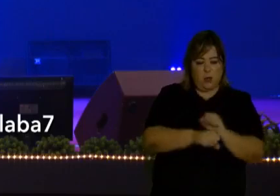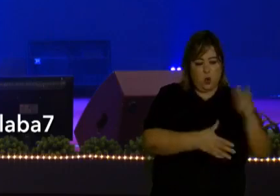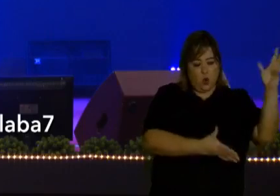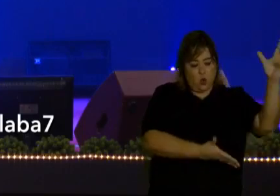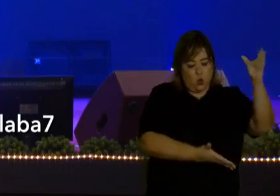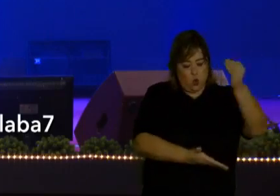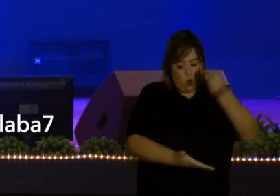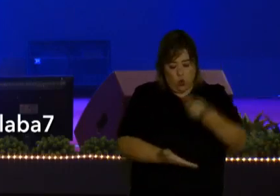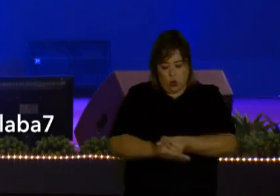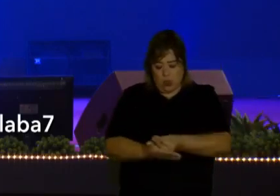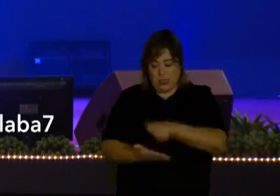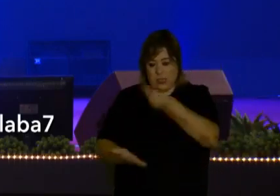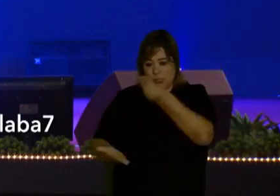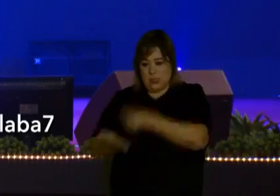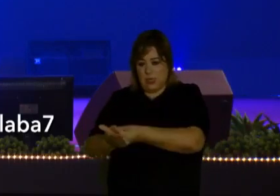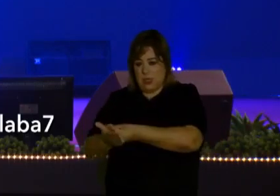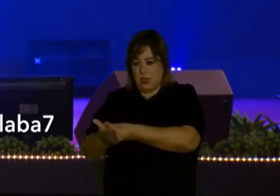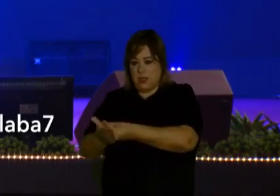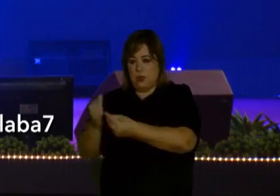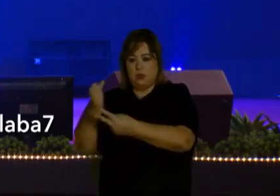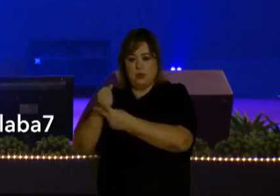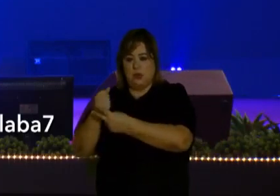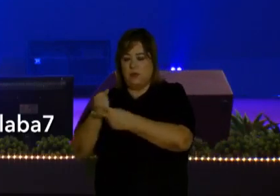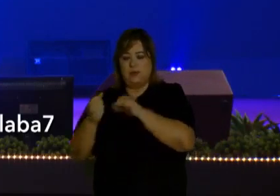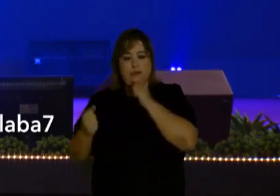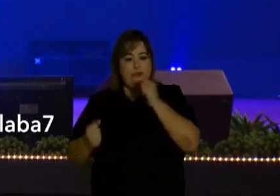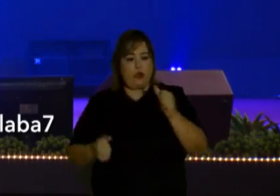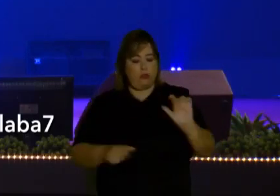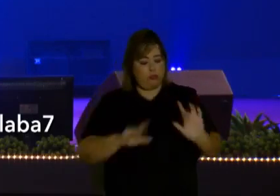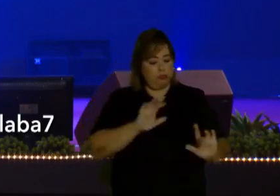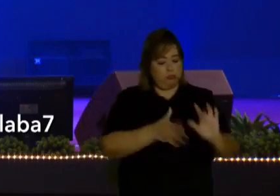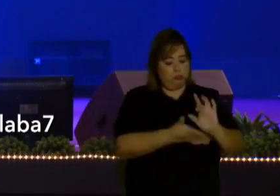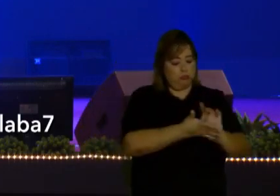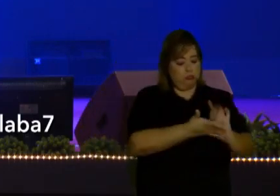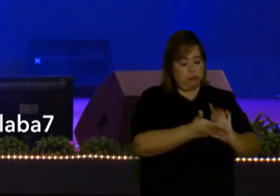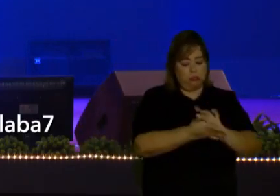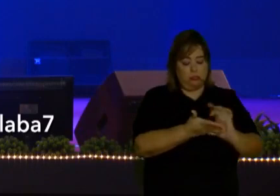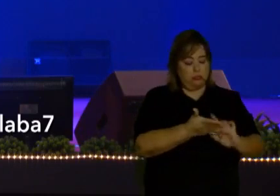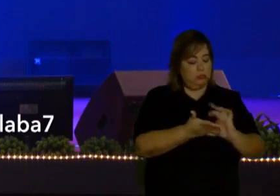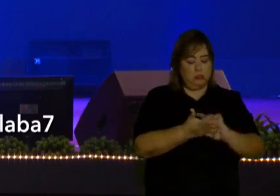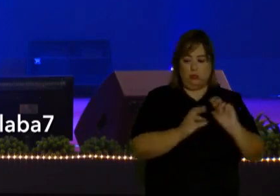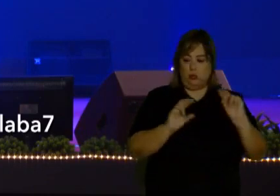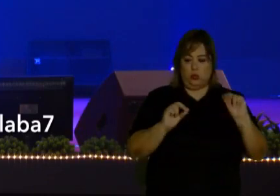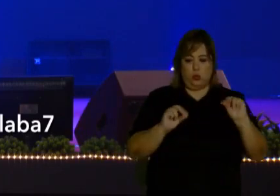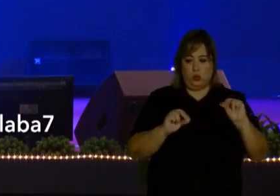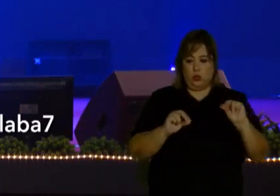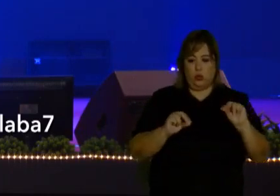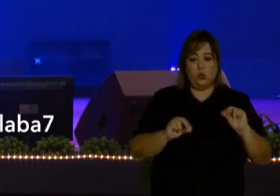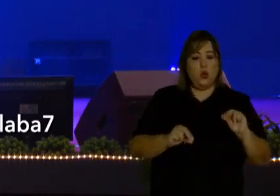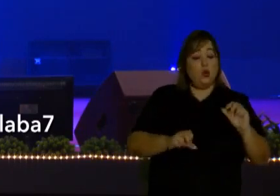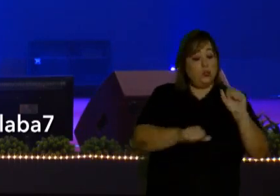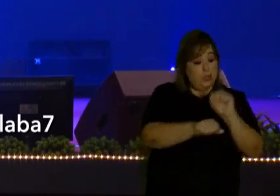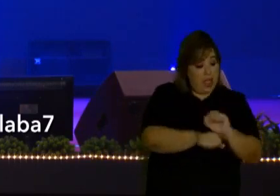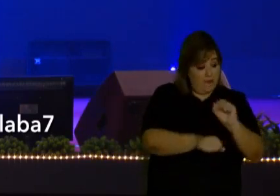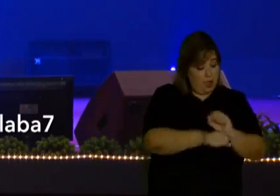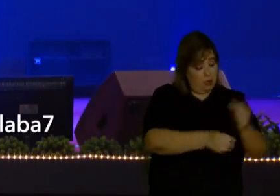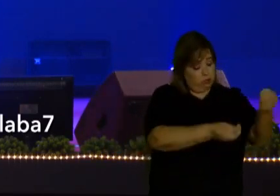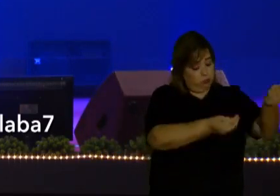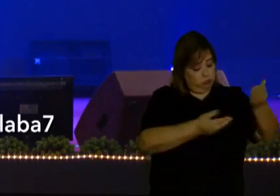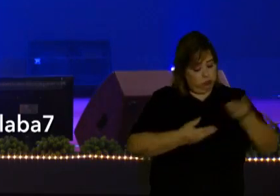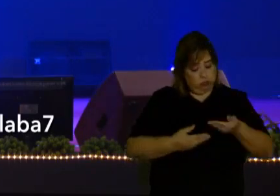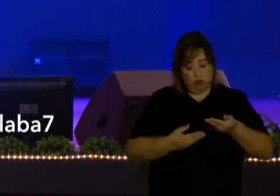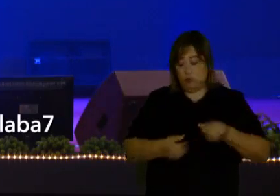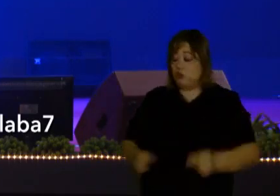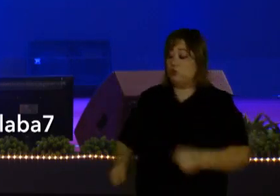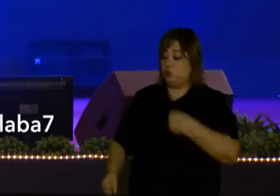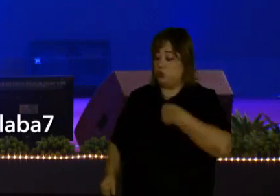automáticamente. No calculo que hay que pagar, quién aquí, no, no, inmediatamente se separa. Por eso en esta pandemia yo te puedo